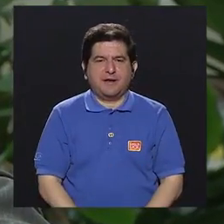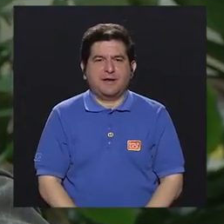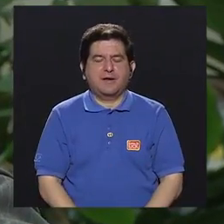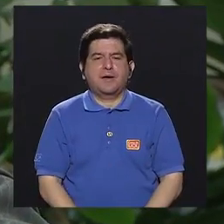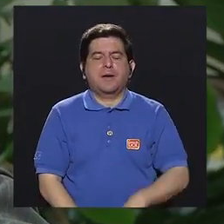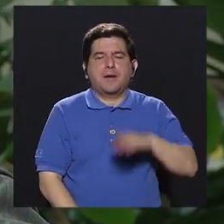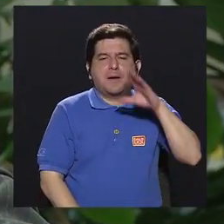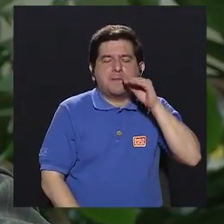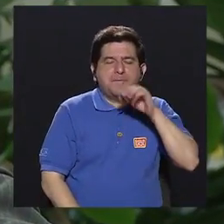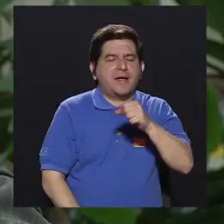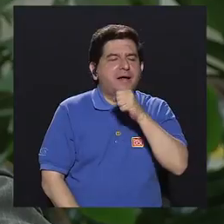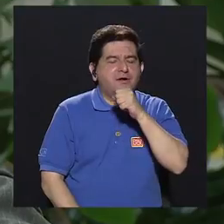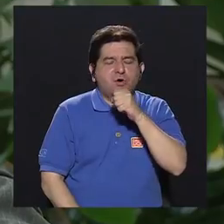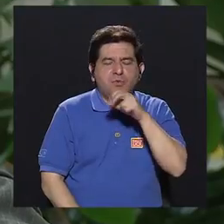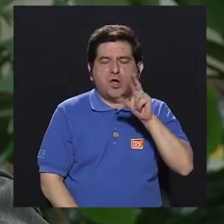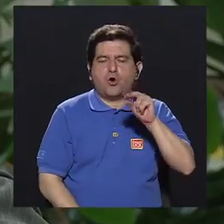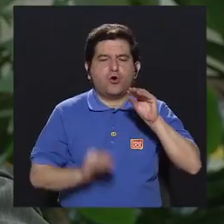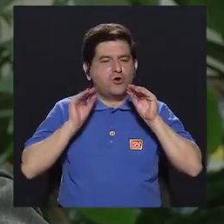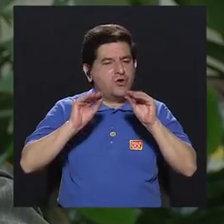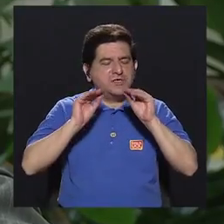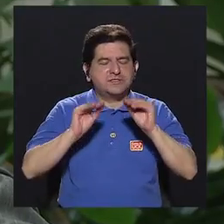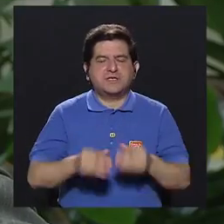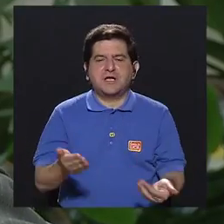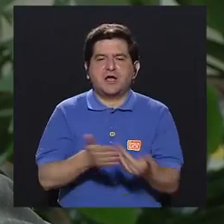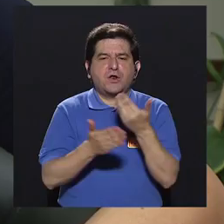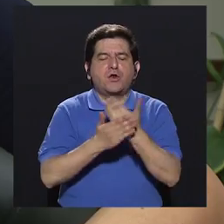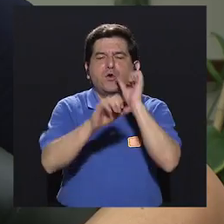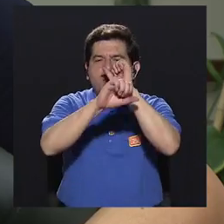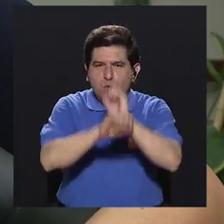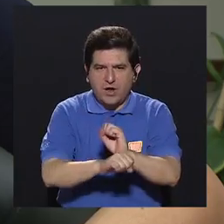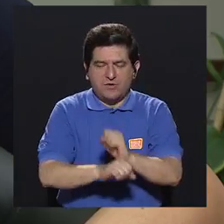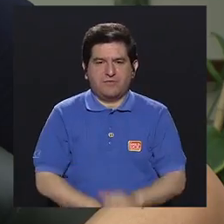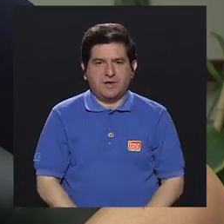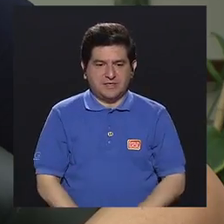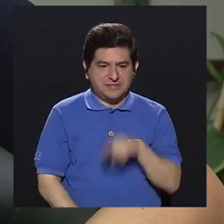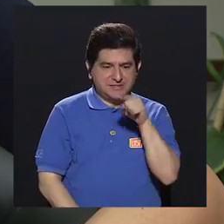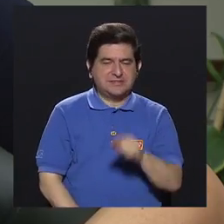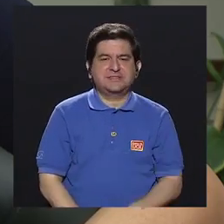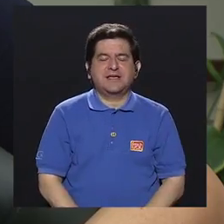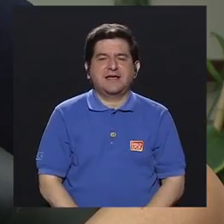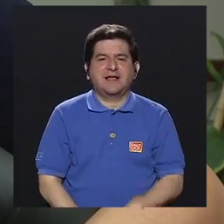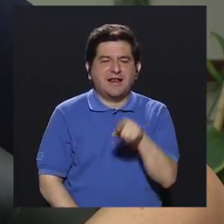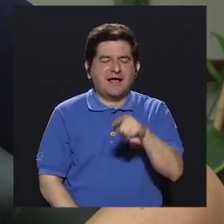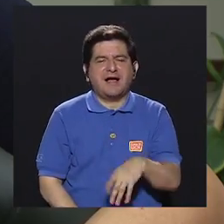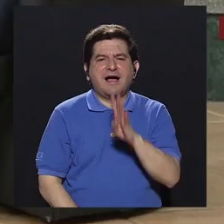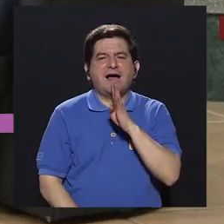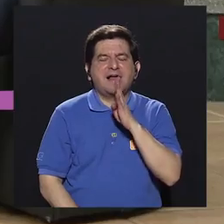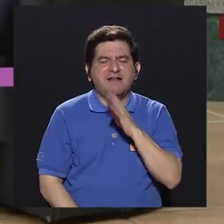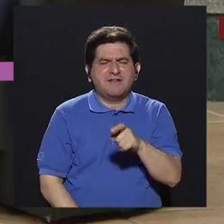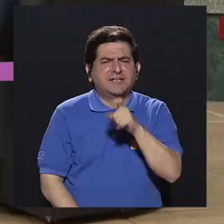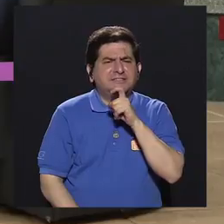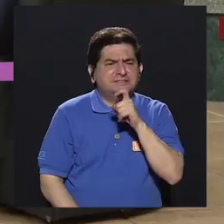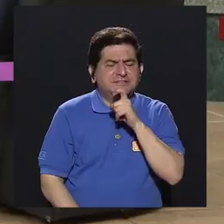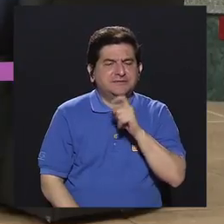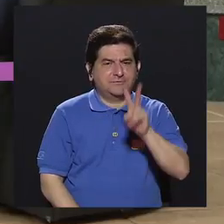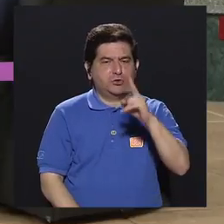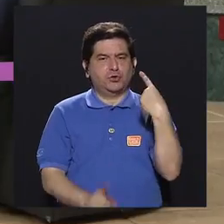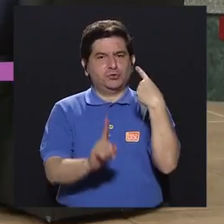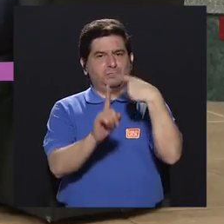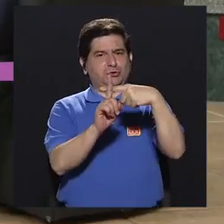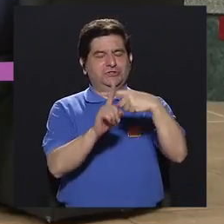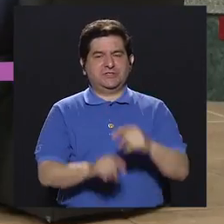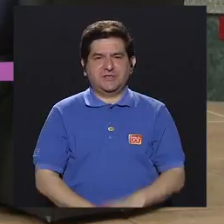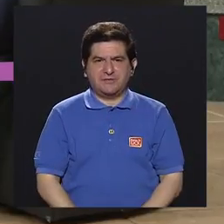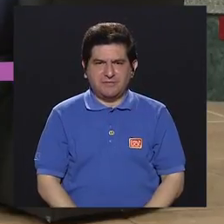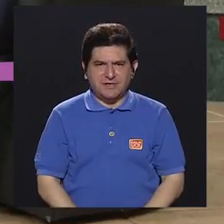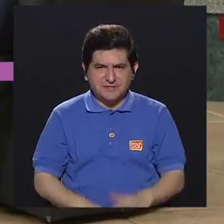a perro viejo no se le enseñan trucos nuevos. Si arrastra esa frase, ya son dos positivas.